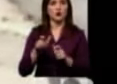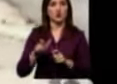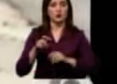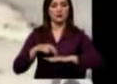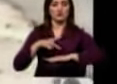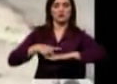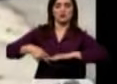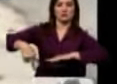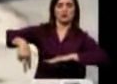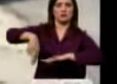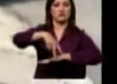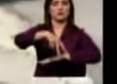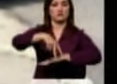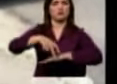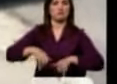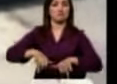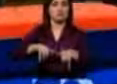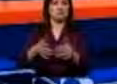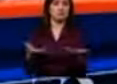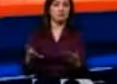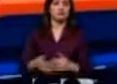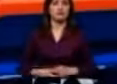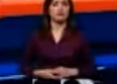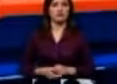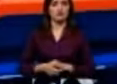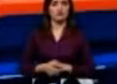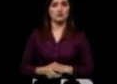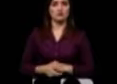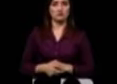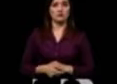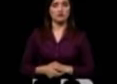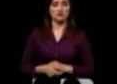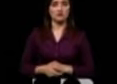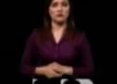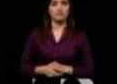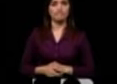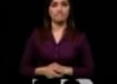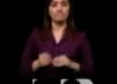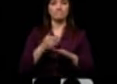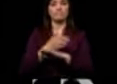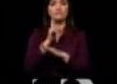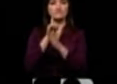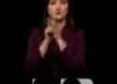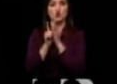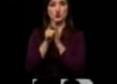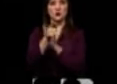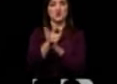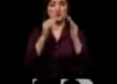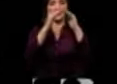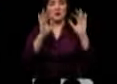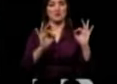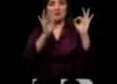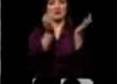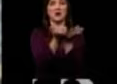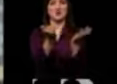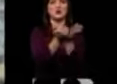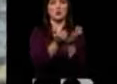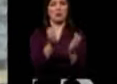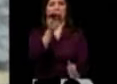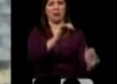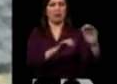rodear la camioneta para poder continuar su rumbo. Luego de la denuncia presentada por la falta de recolección de basura en